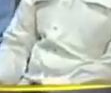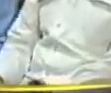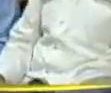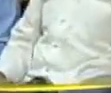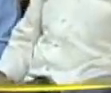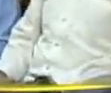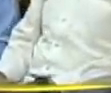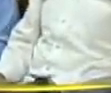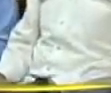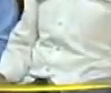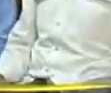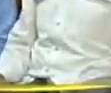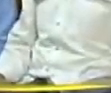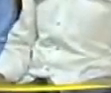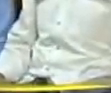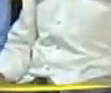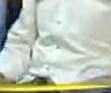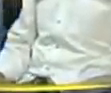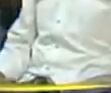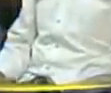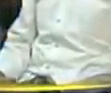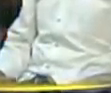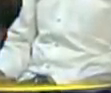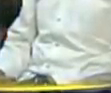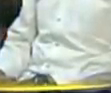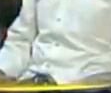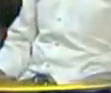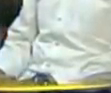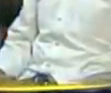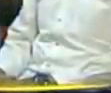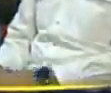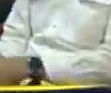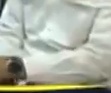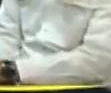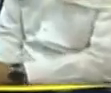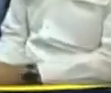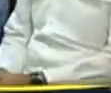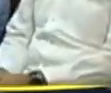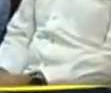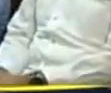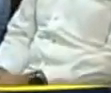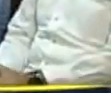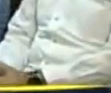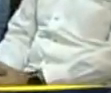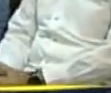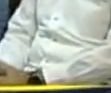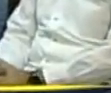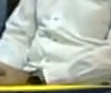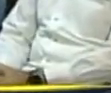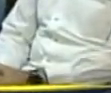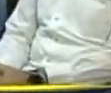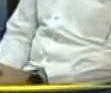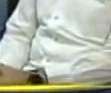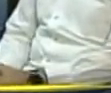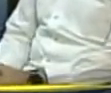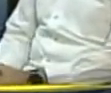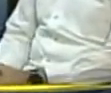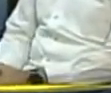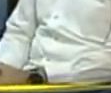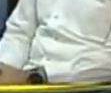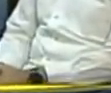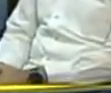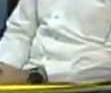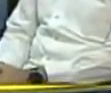puede ver, su firmeza y su compromiso. Nosotros vamos a proceder a entregarle también el título de propiedad, que como usted